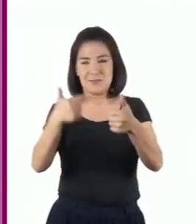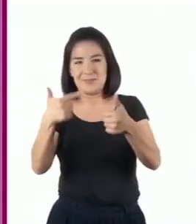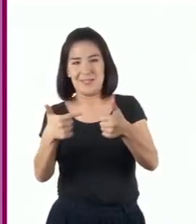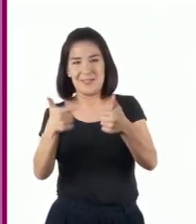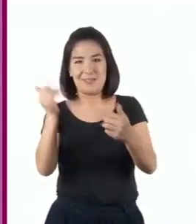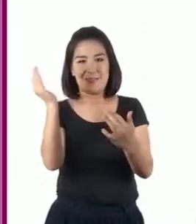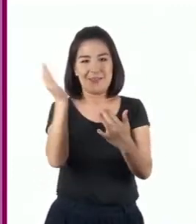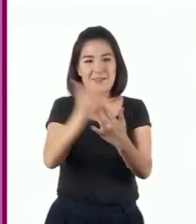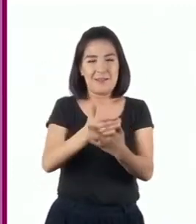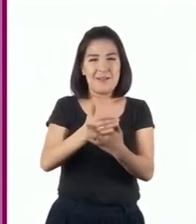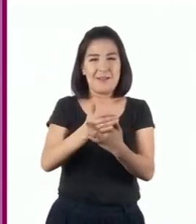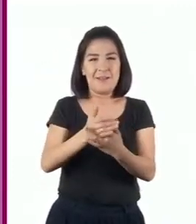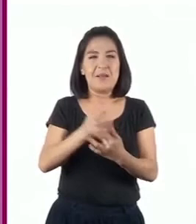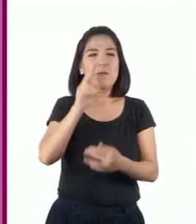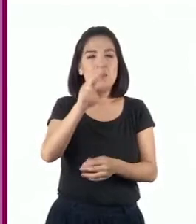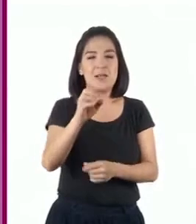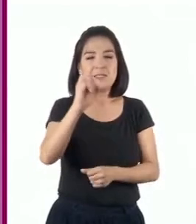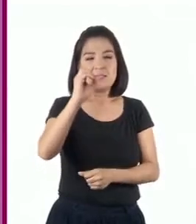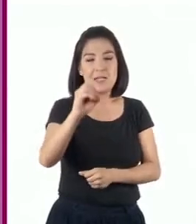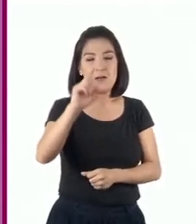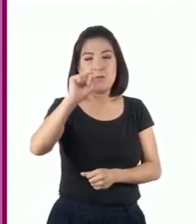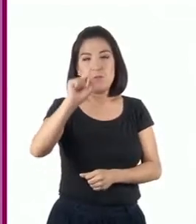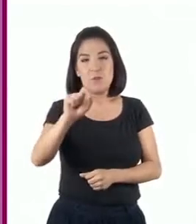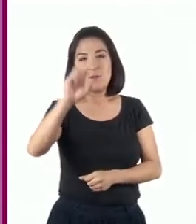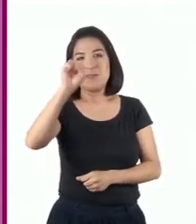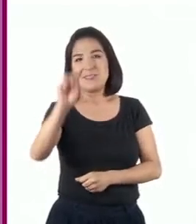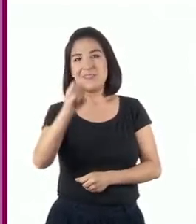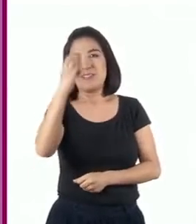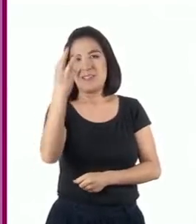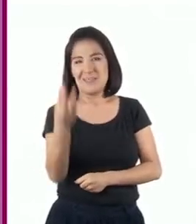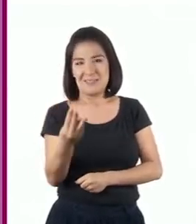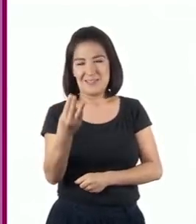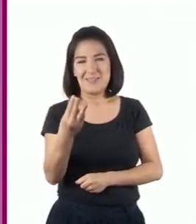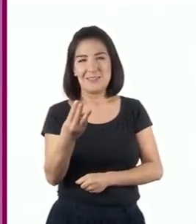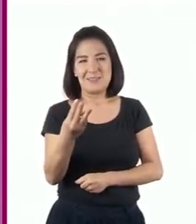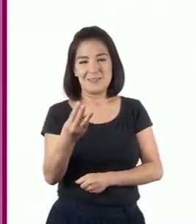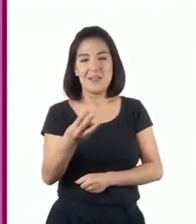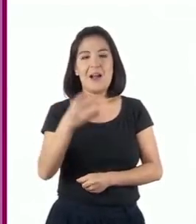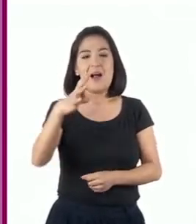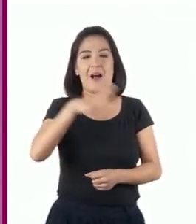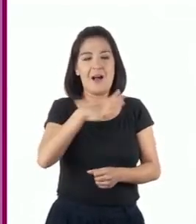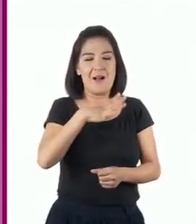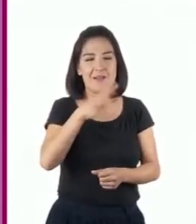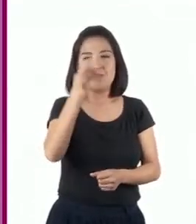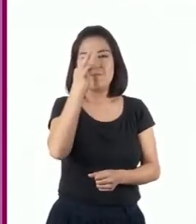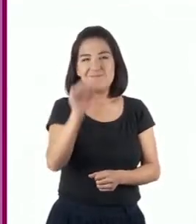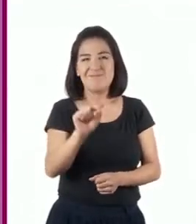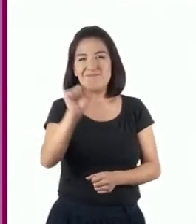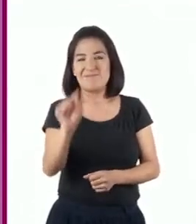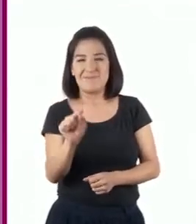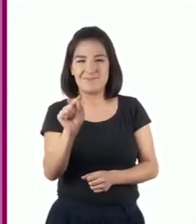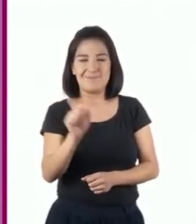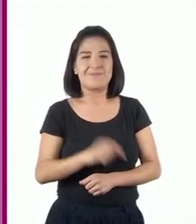décimos, es decir, el 0.63 centésimos se encuentra en este